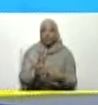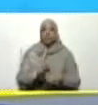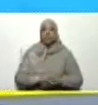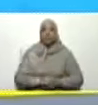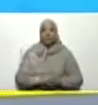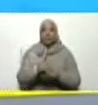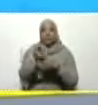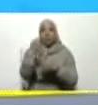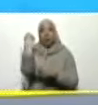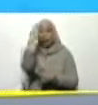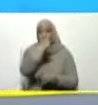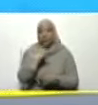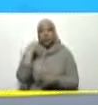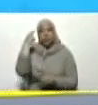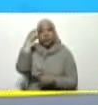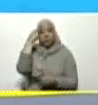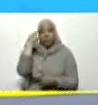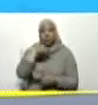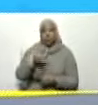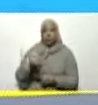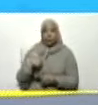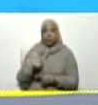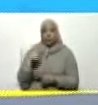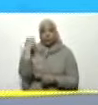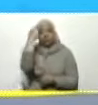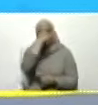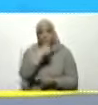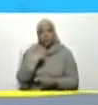en sus rostros, en nuestro rostro,